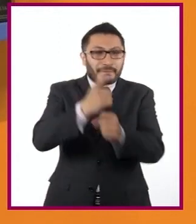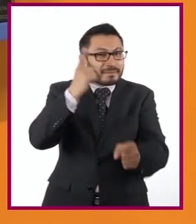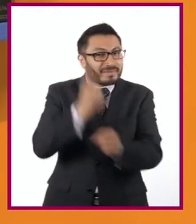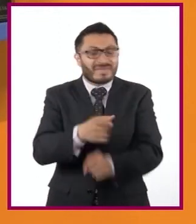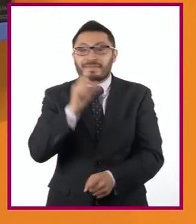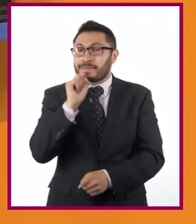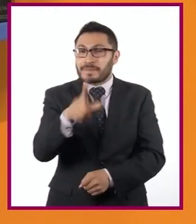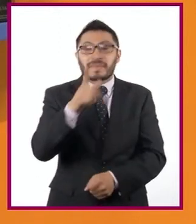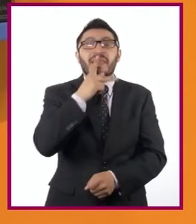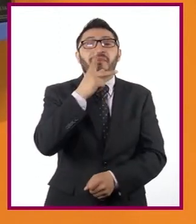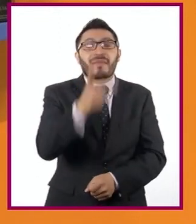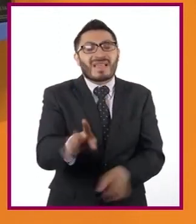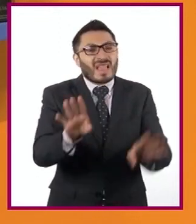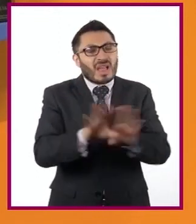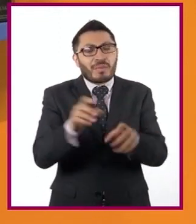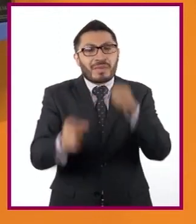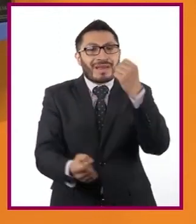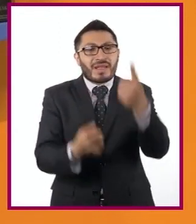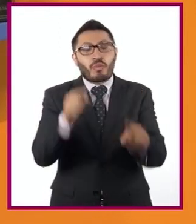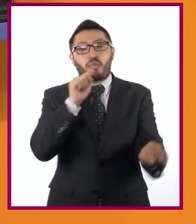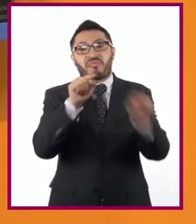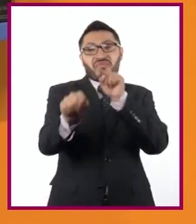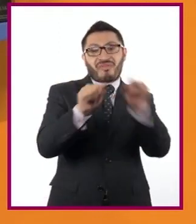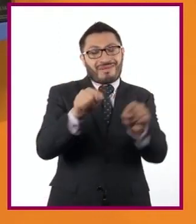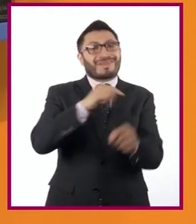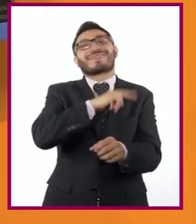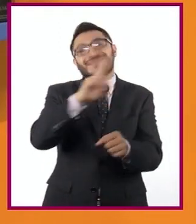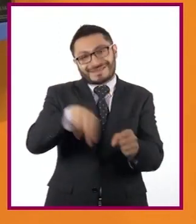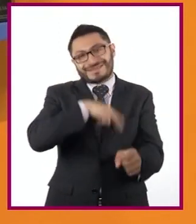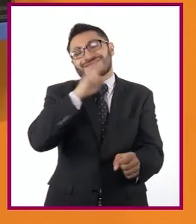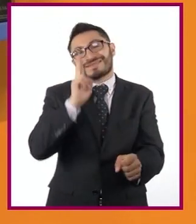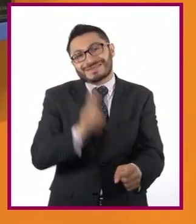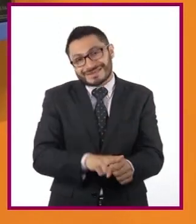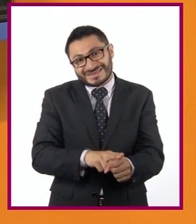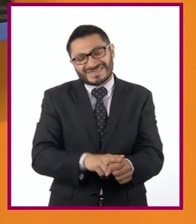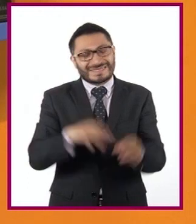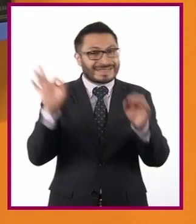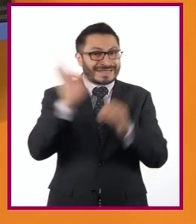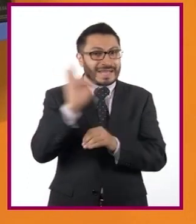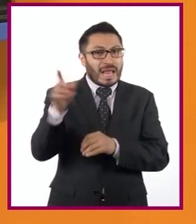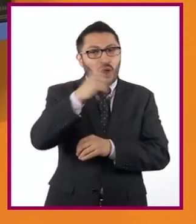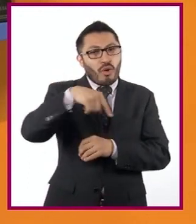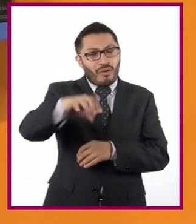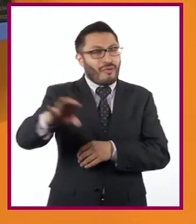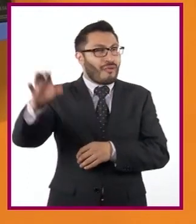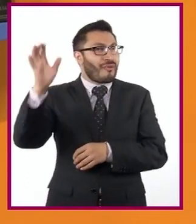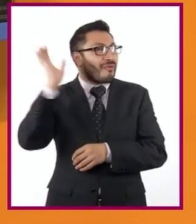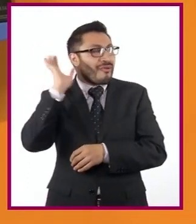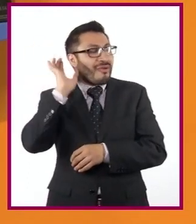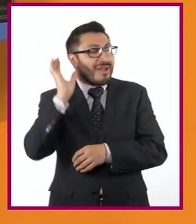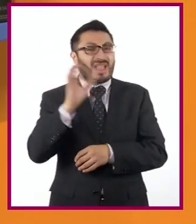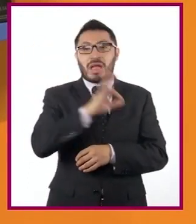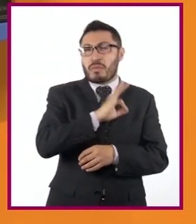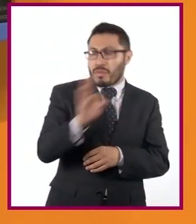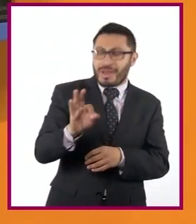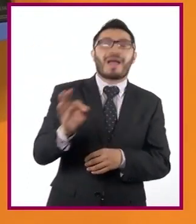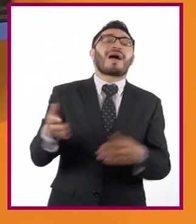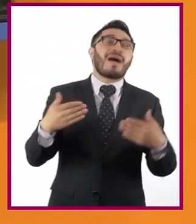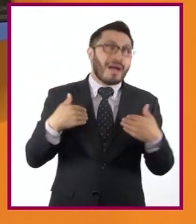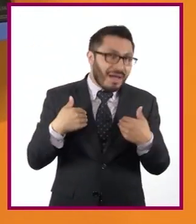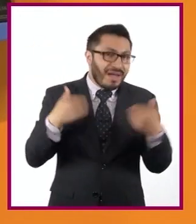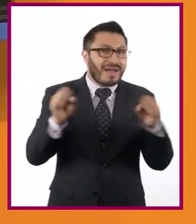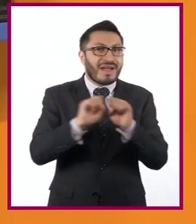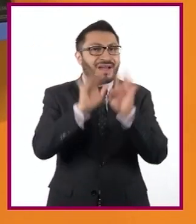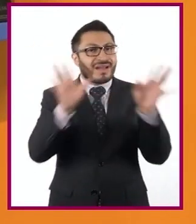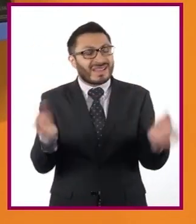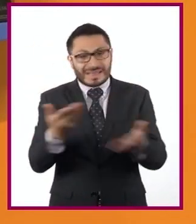estas palabras que algunos suelen criticar son normales. Seguramente las han escuchado y también pudieron entenderlas.